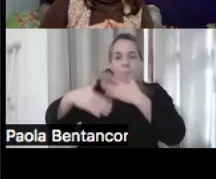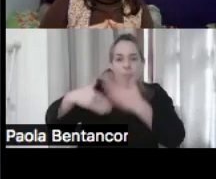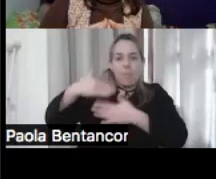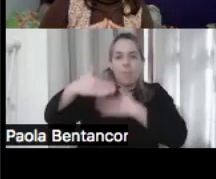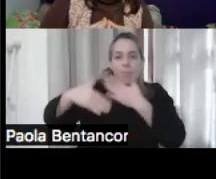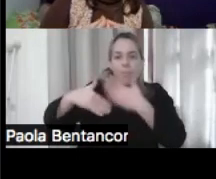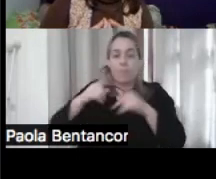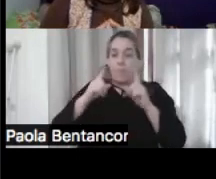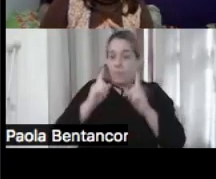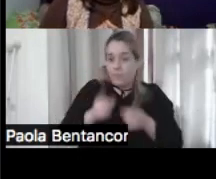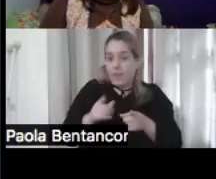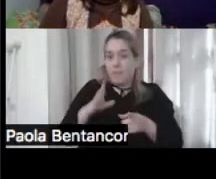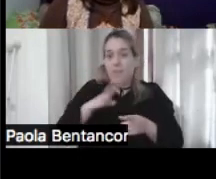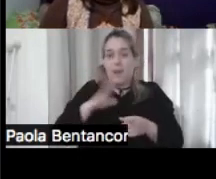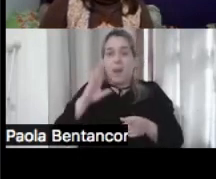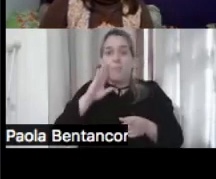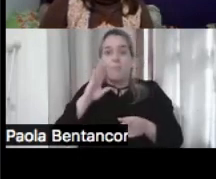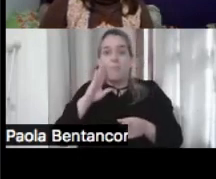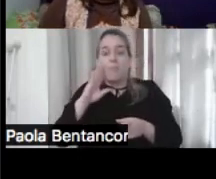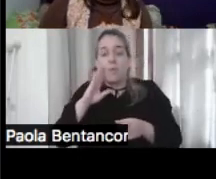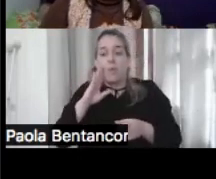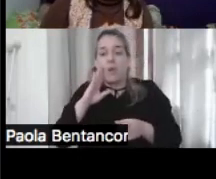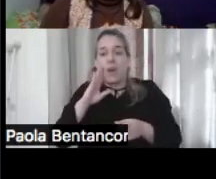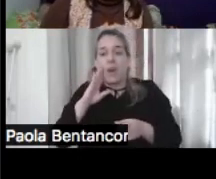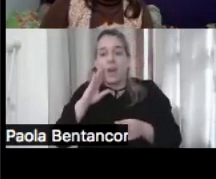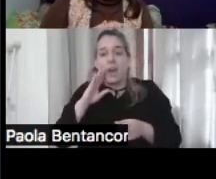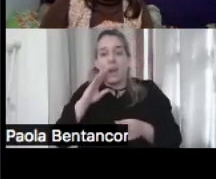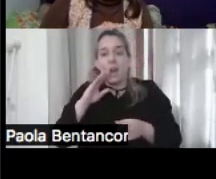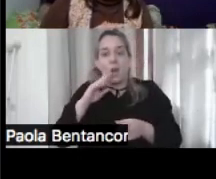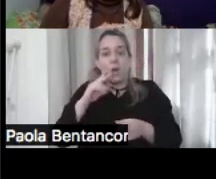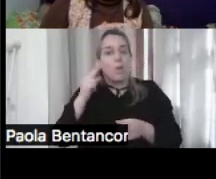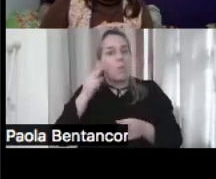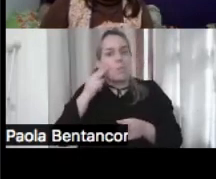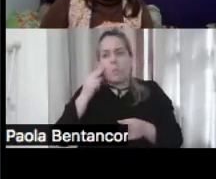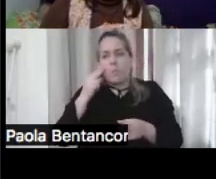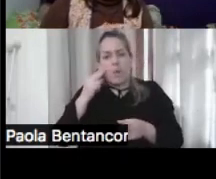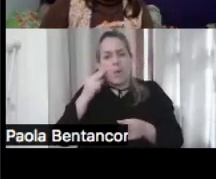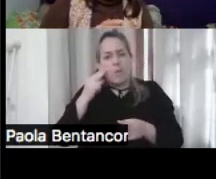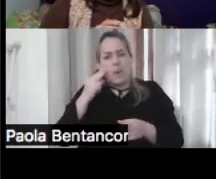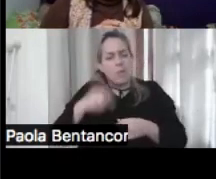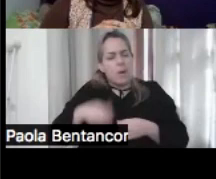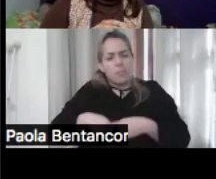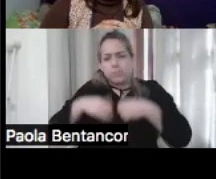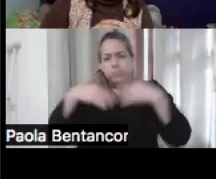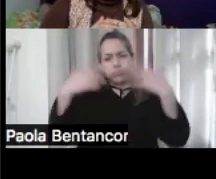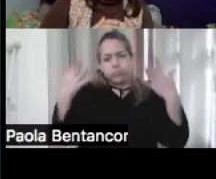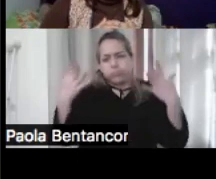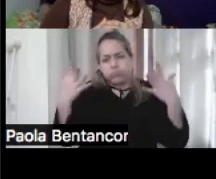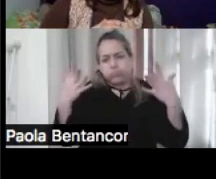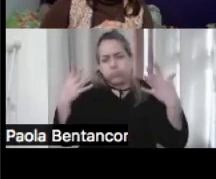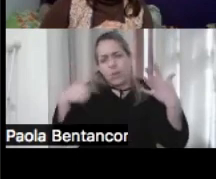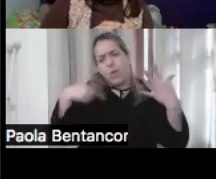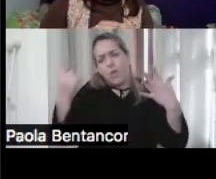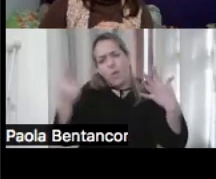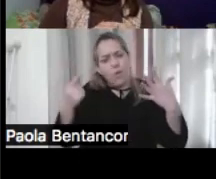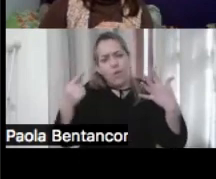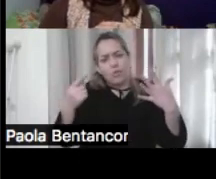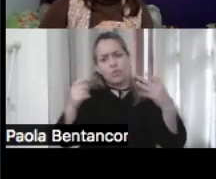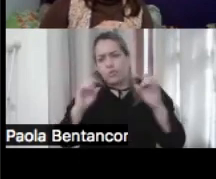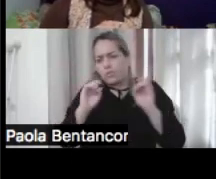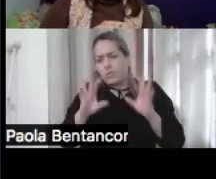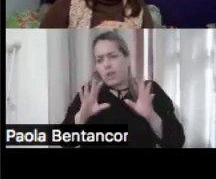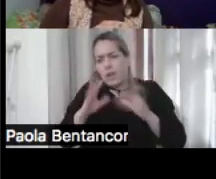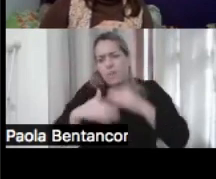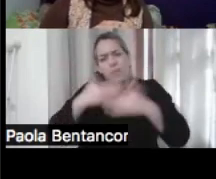acercarse situaciones de mujeres neurodiversas que se encontraban con otras dificultades al momento de dar la teta,